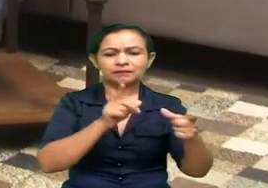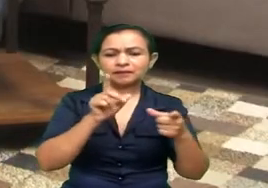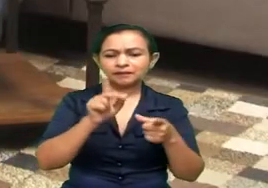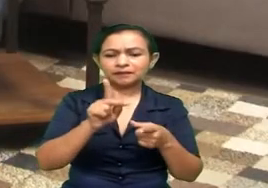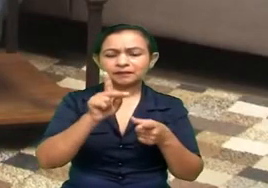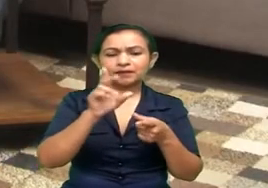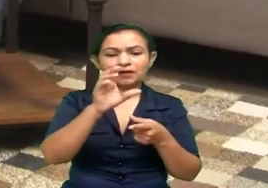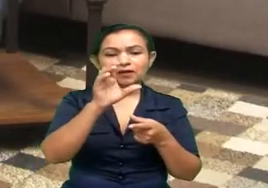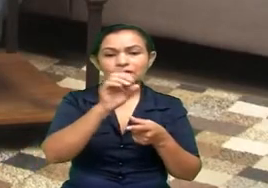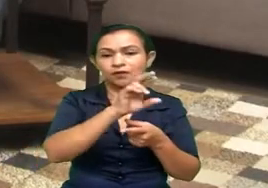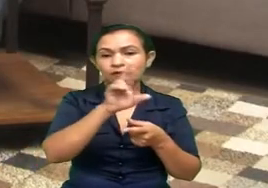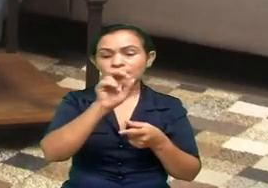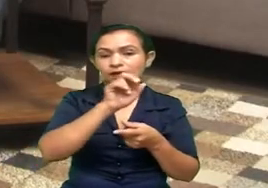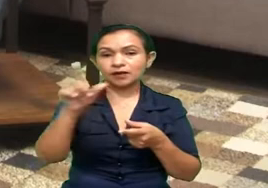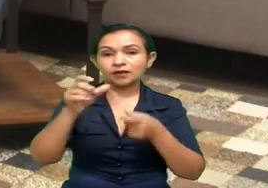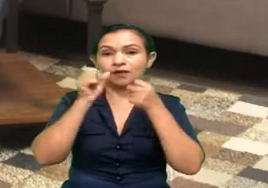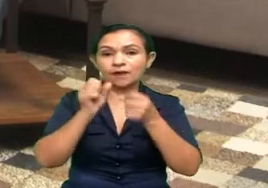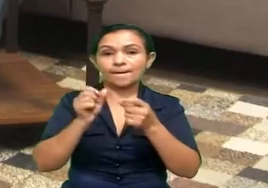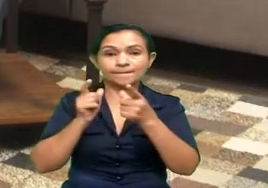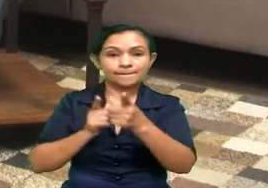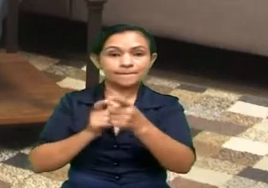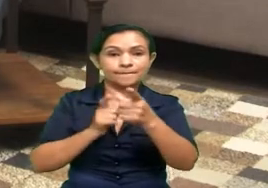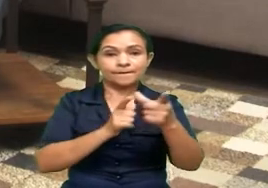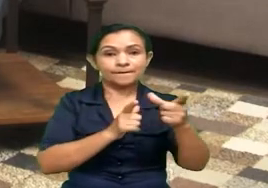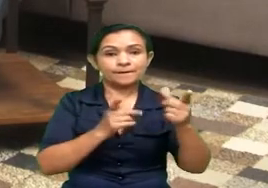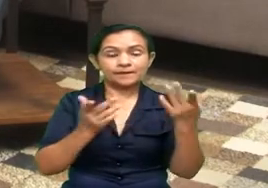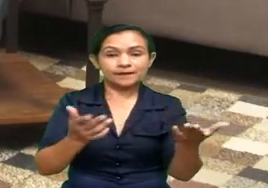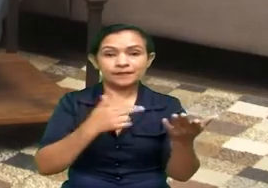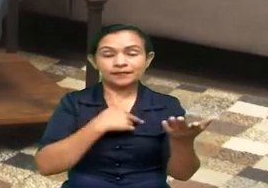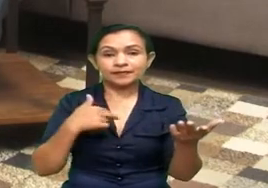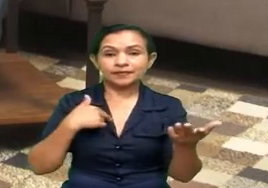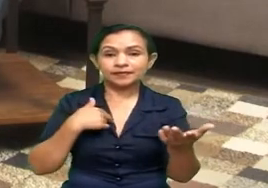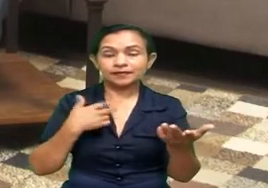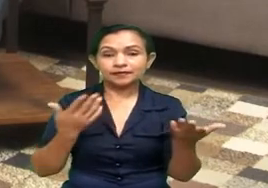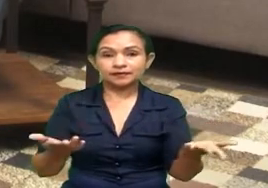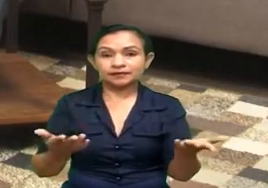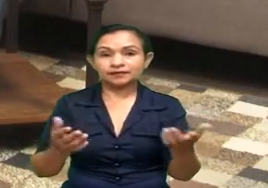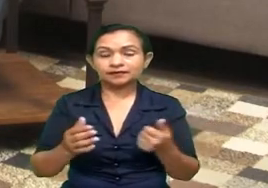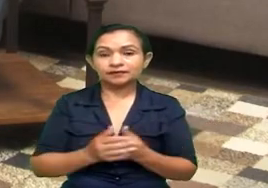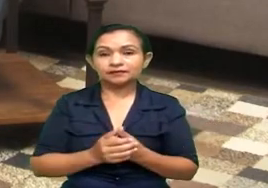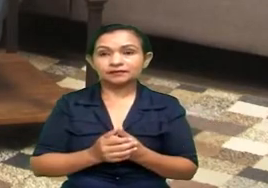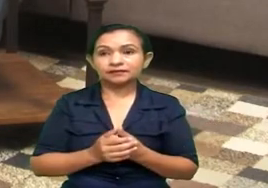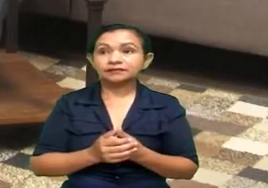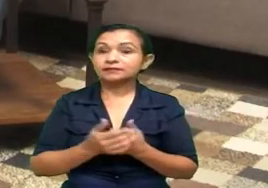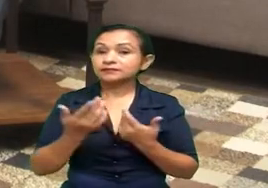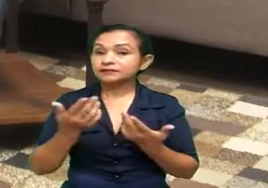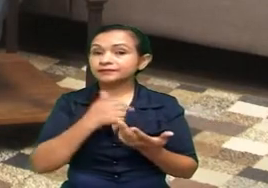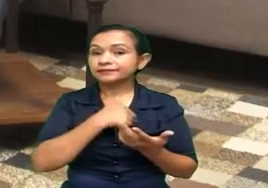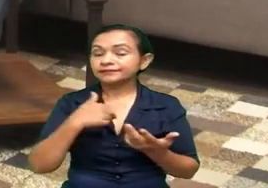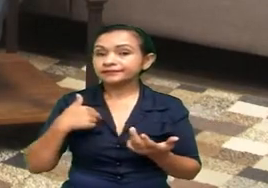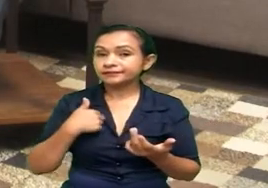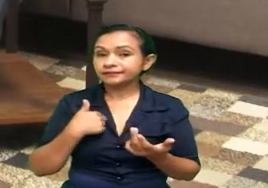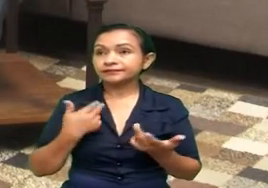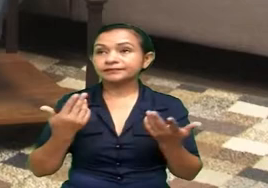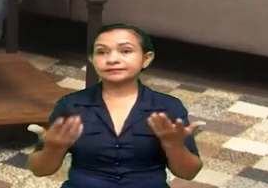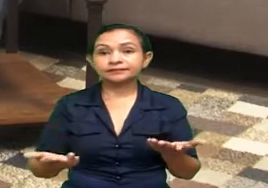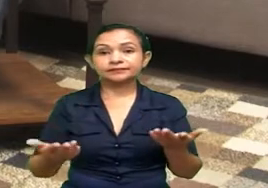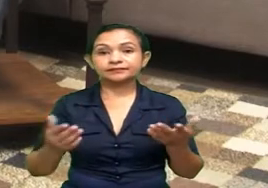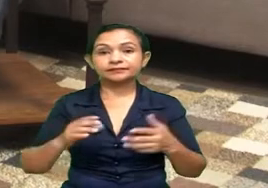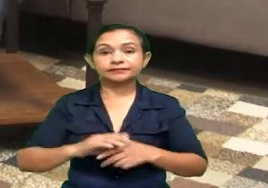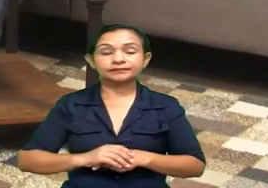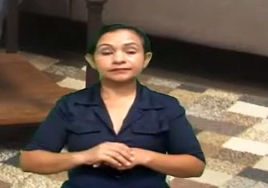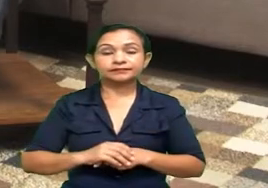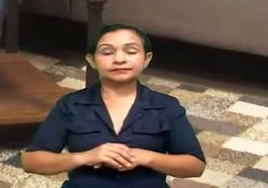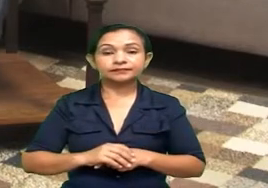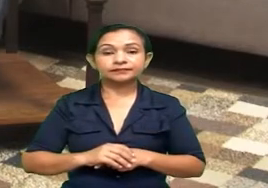era uno de los grandes incondicionales para que él viniera. Entonces, por eso es la situación que